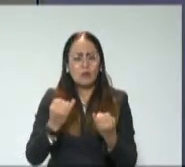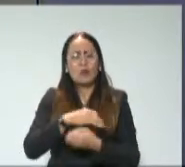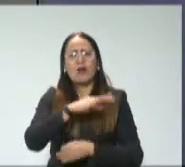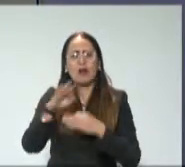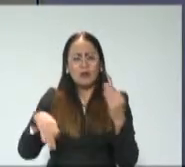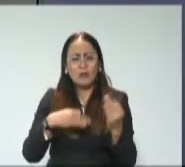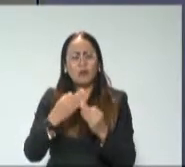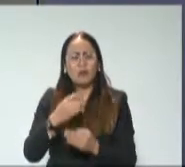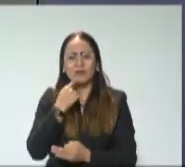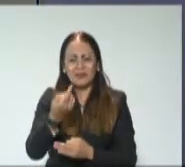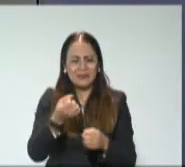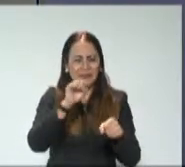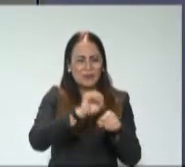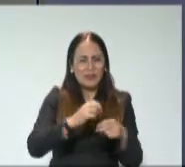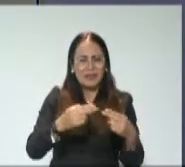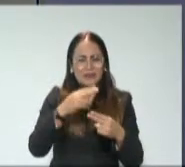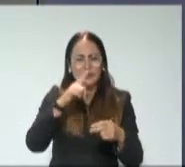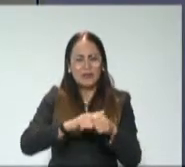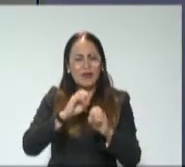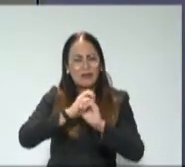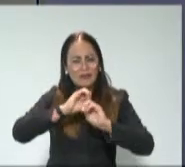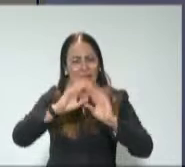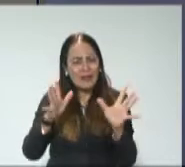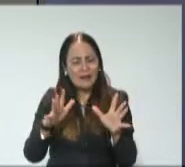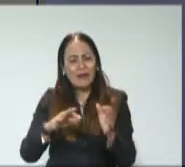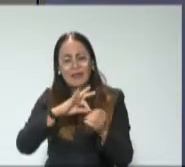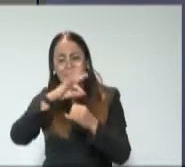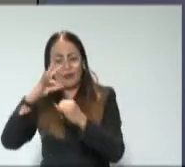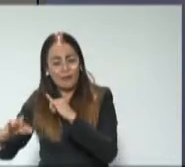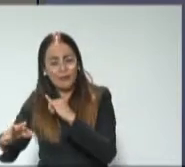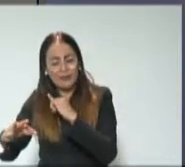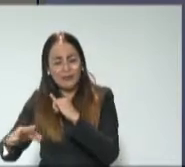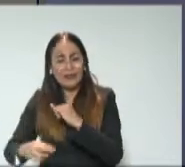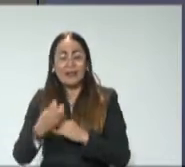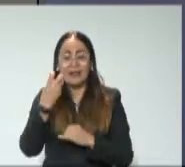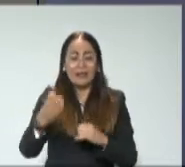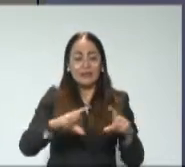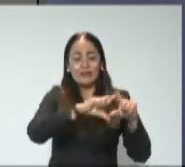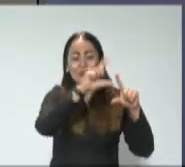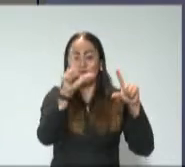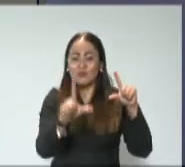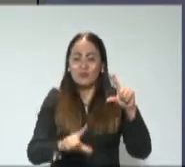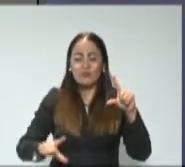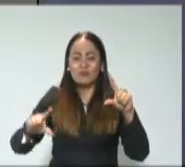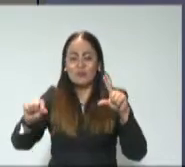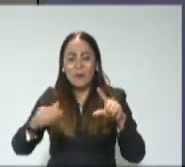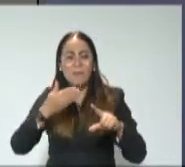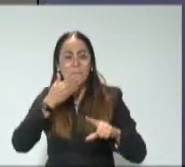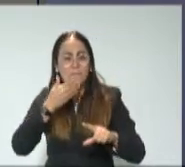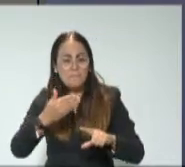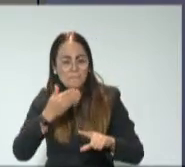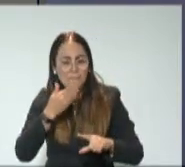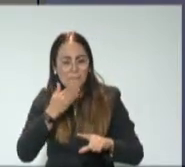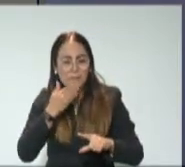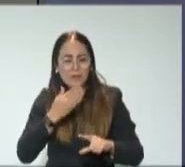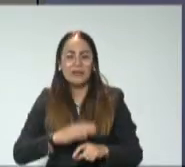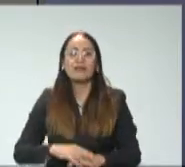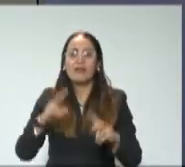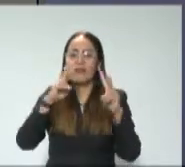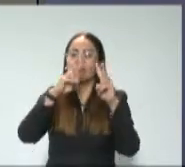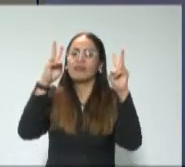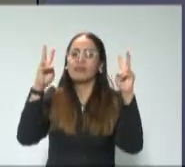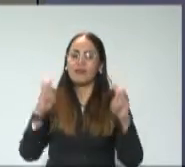término de esta semana Nacional de transparencia que saludable para la República haya sido transpirar el